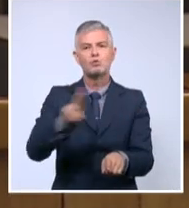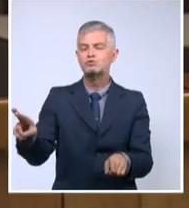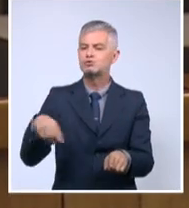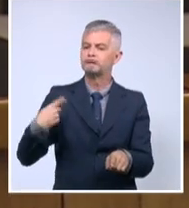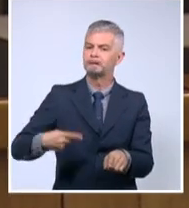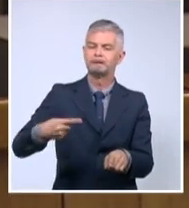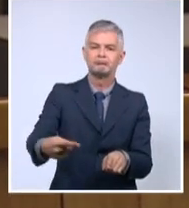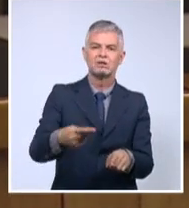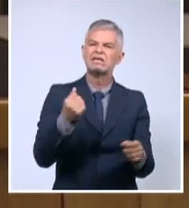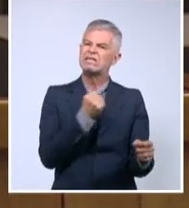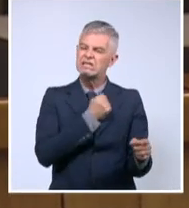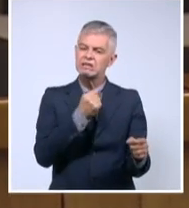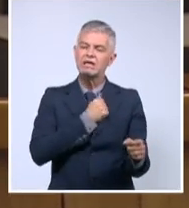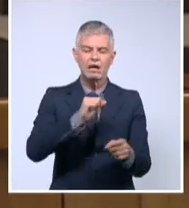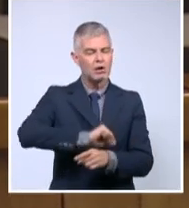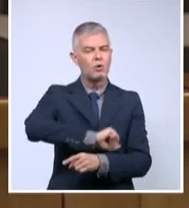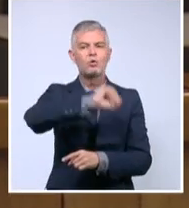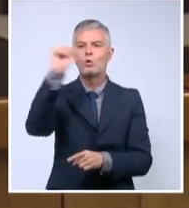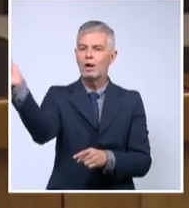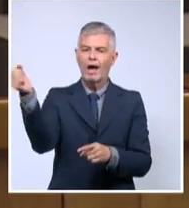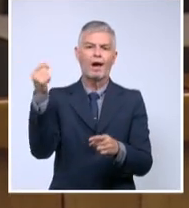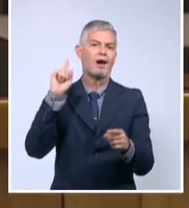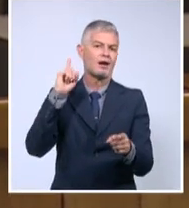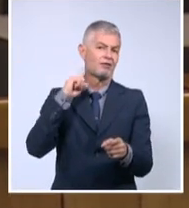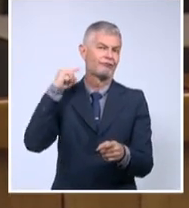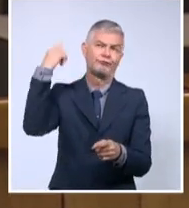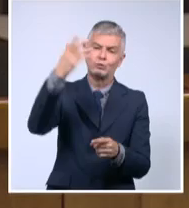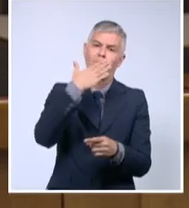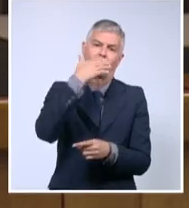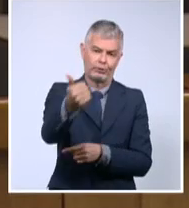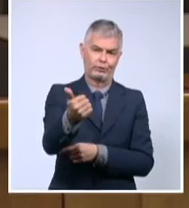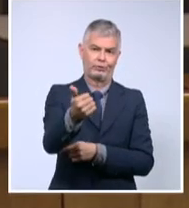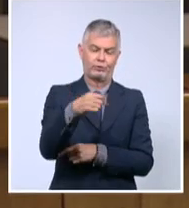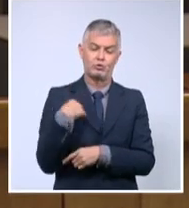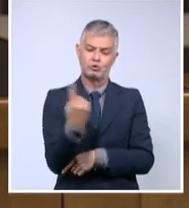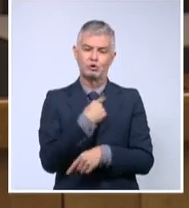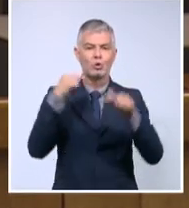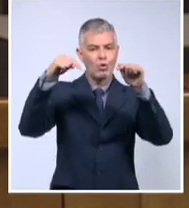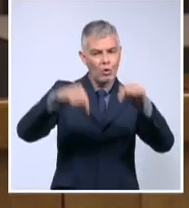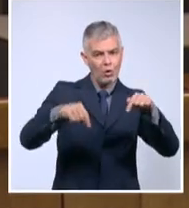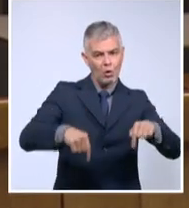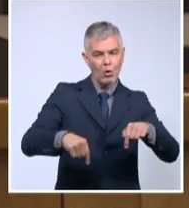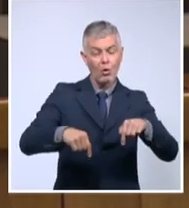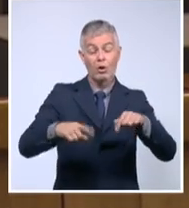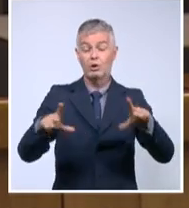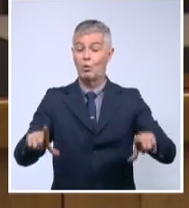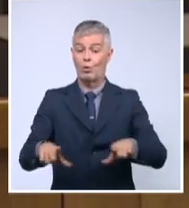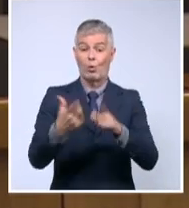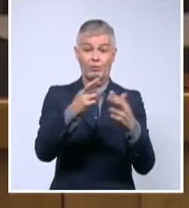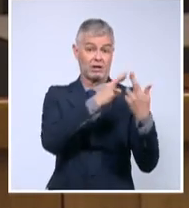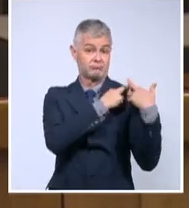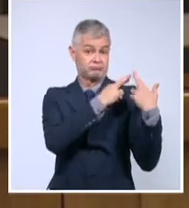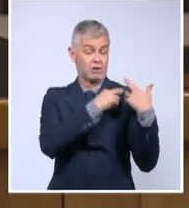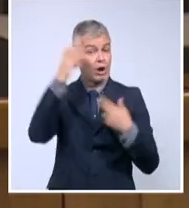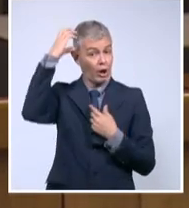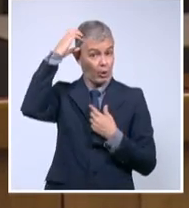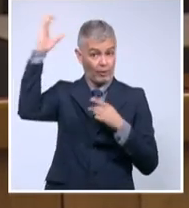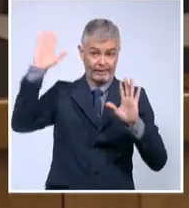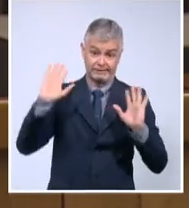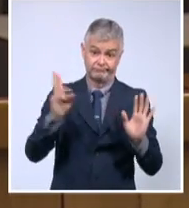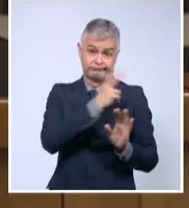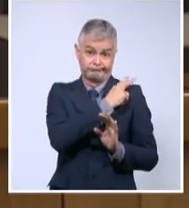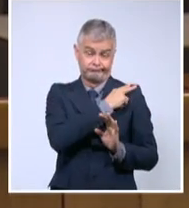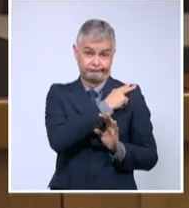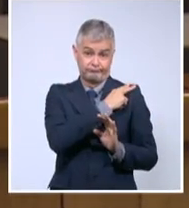la conquista de la prosperidad pendiente. Y a los que hoy cumplimos el deber de gobernar, nos ayuda a rectificar